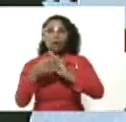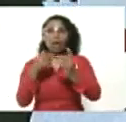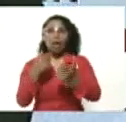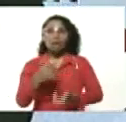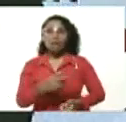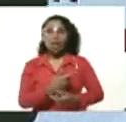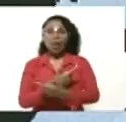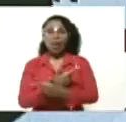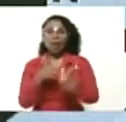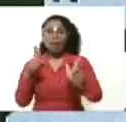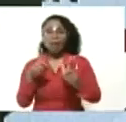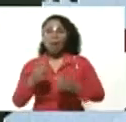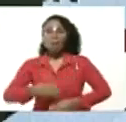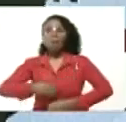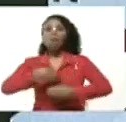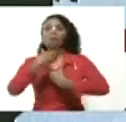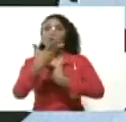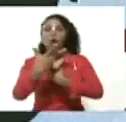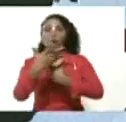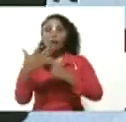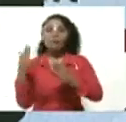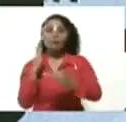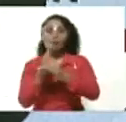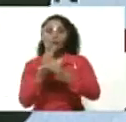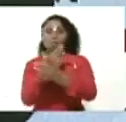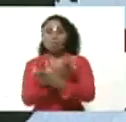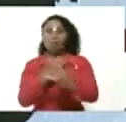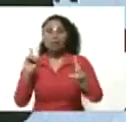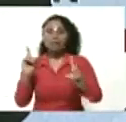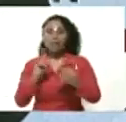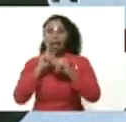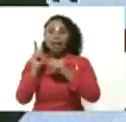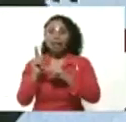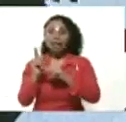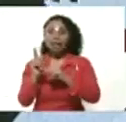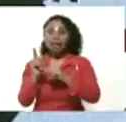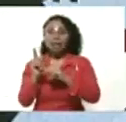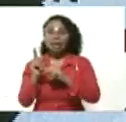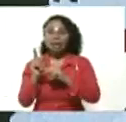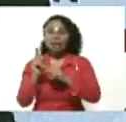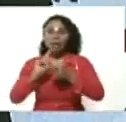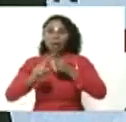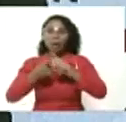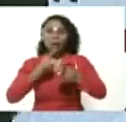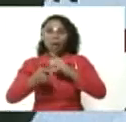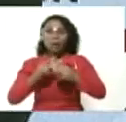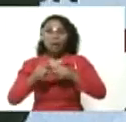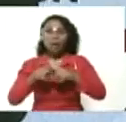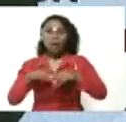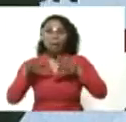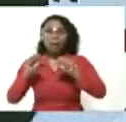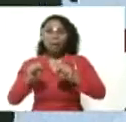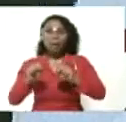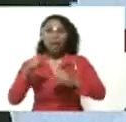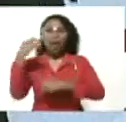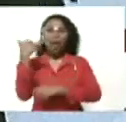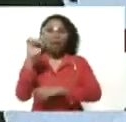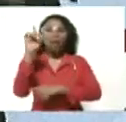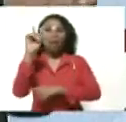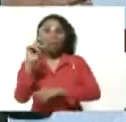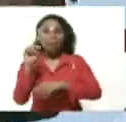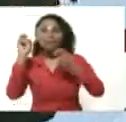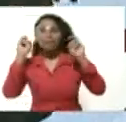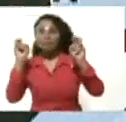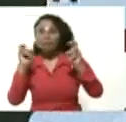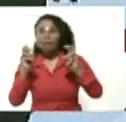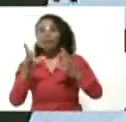y cuestionan la democracia. Fíjense que en esas madrigueras del capital están hoy también los algoritmos que deciden